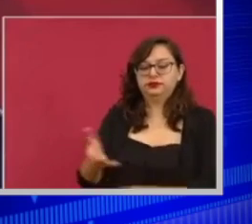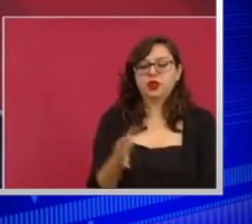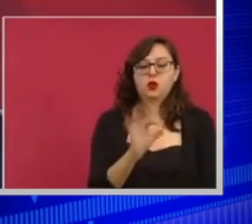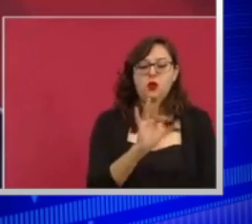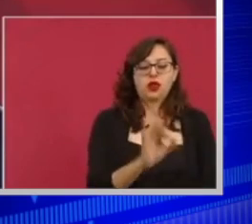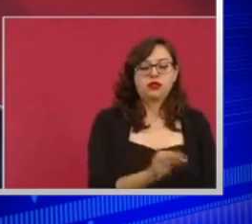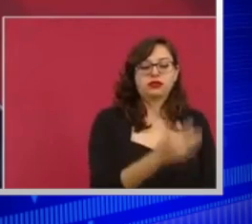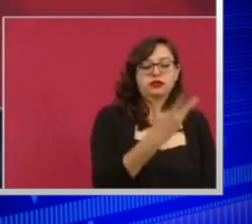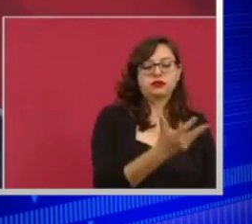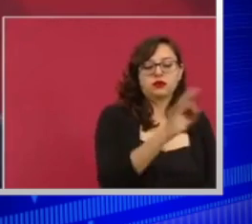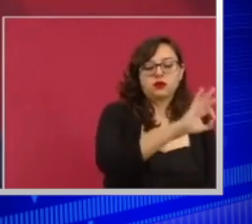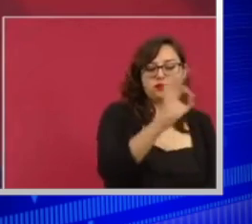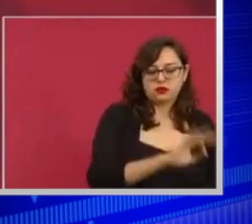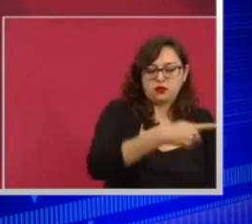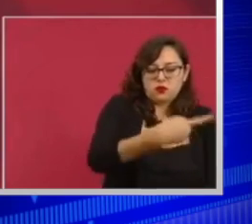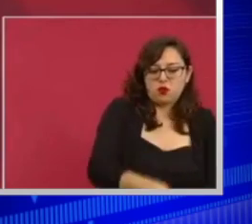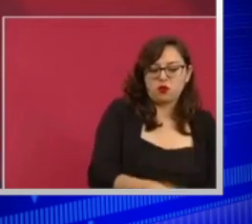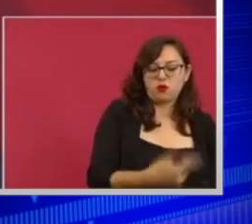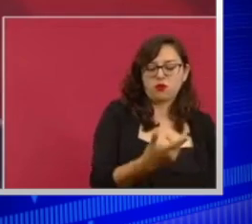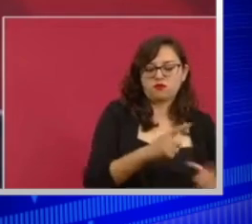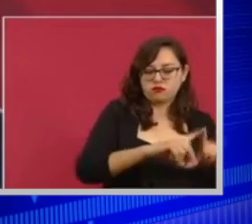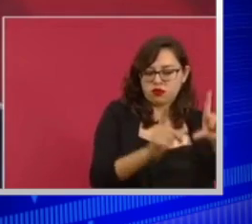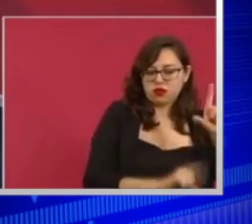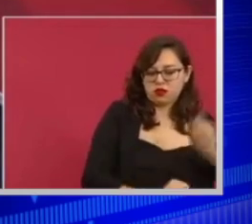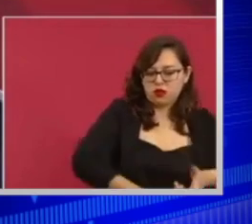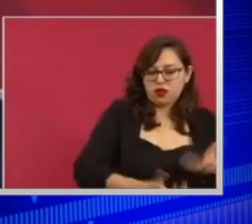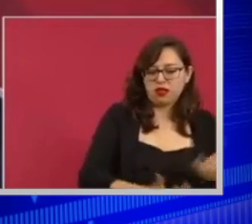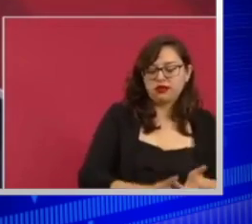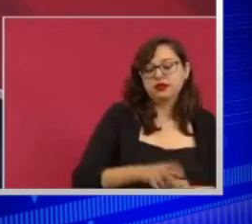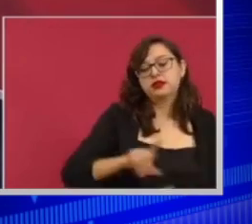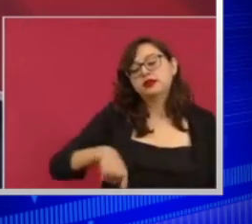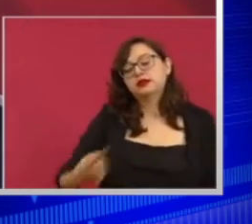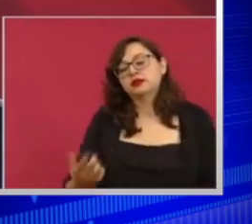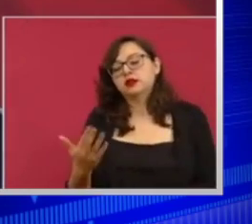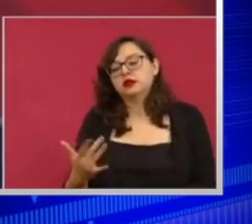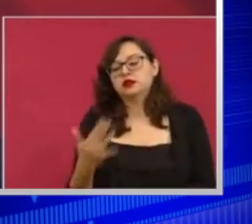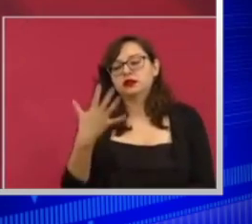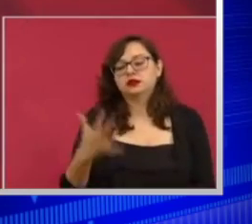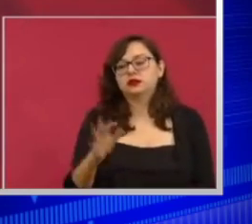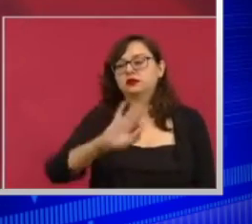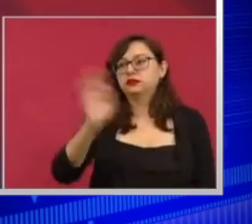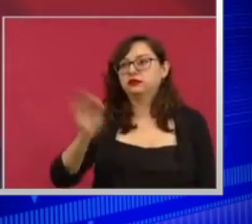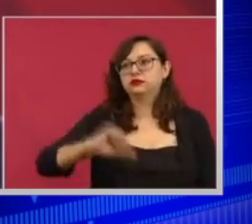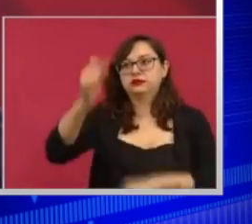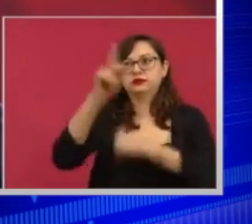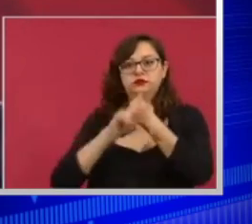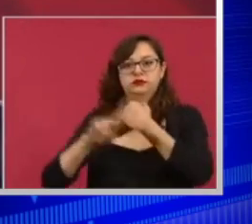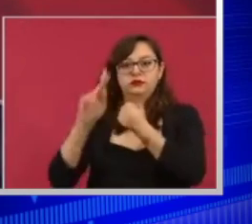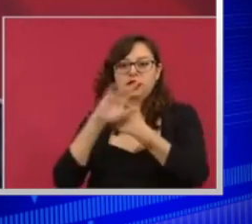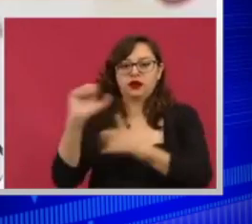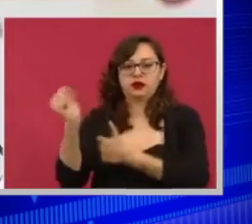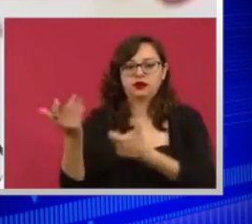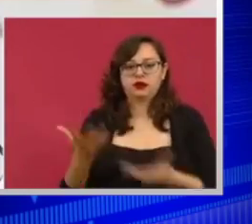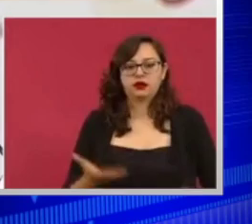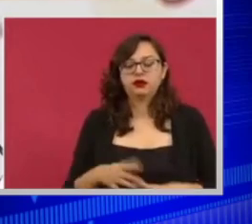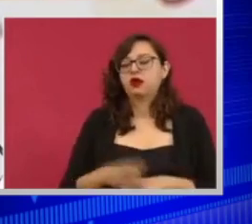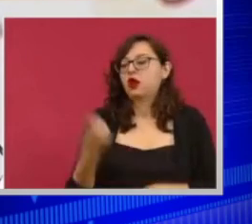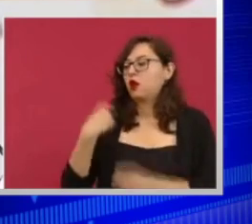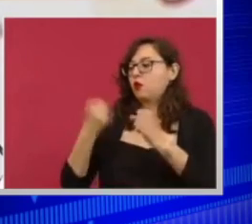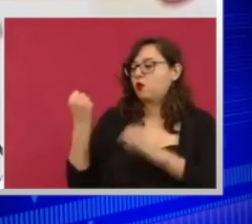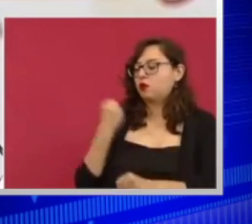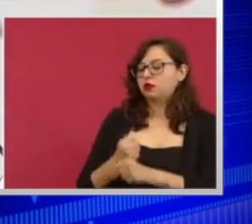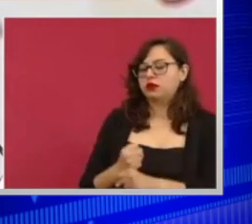55 por ciento fue importación esto es este programa se la impuso fue para